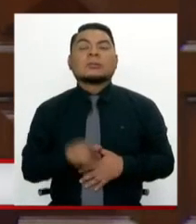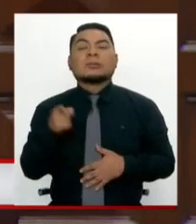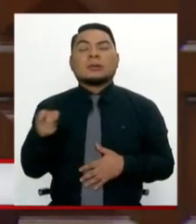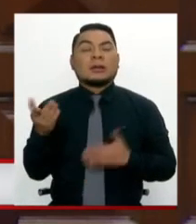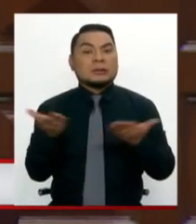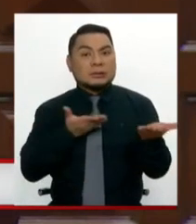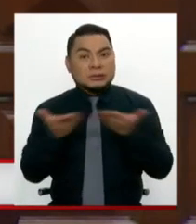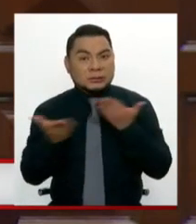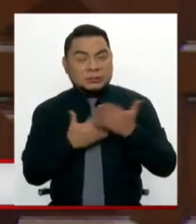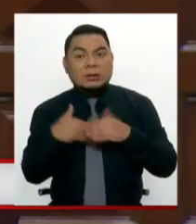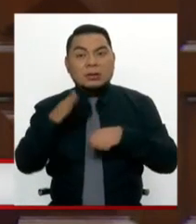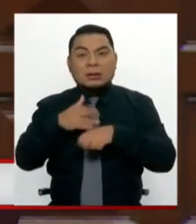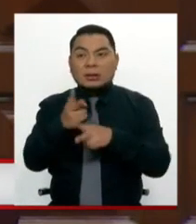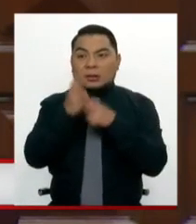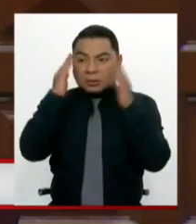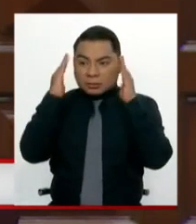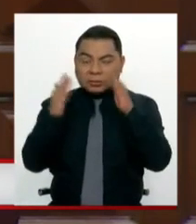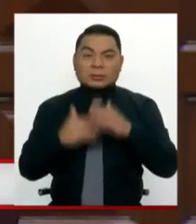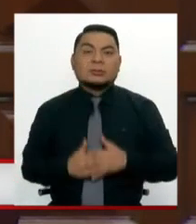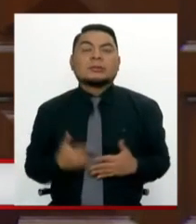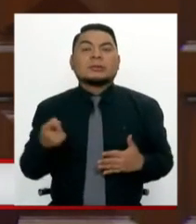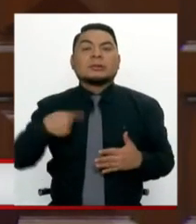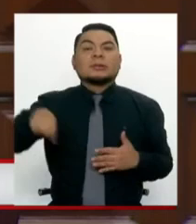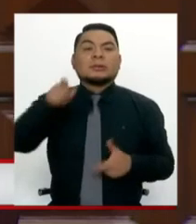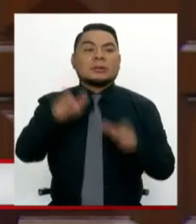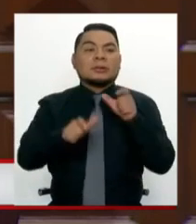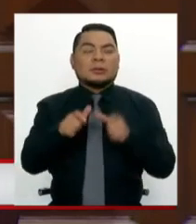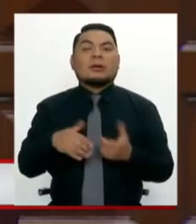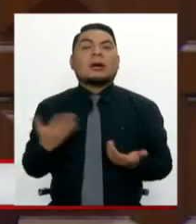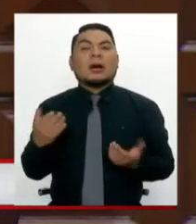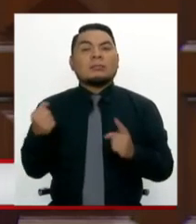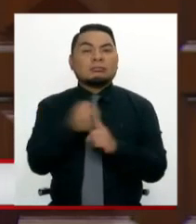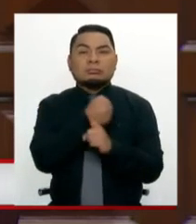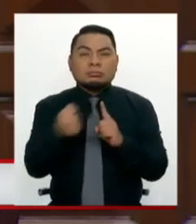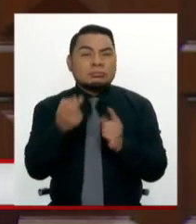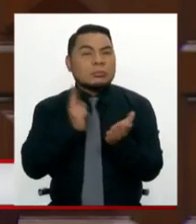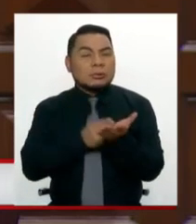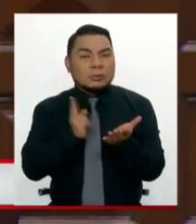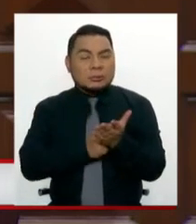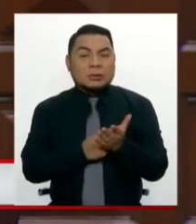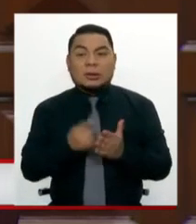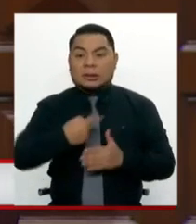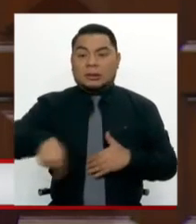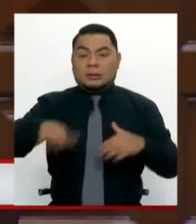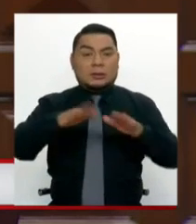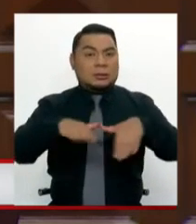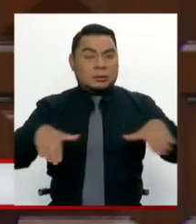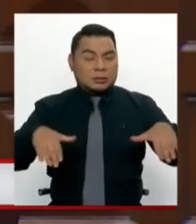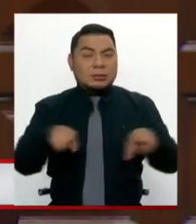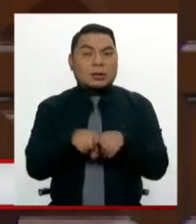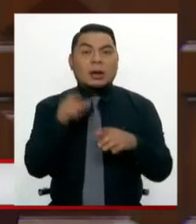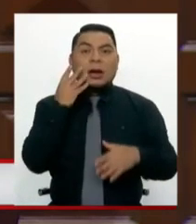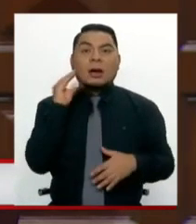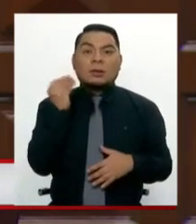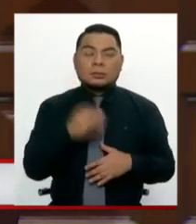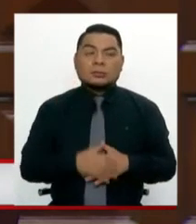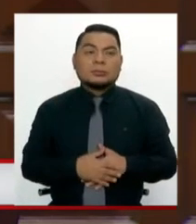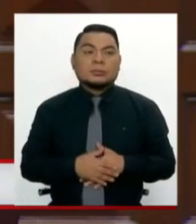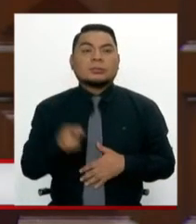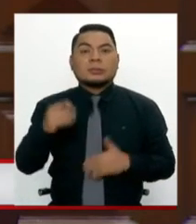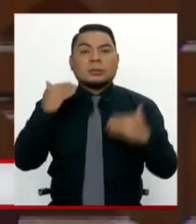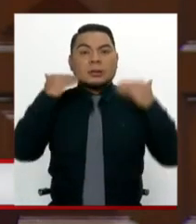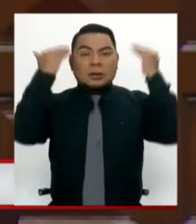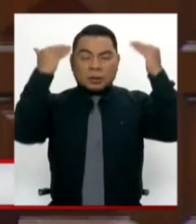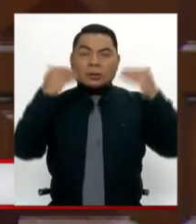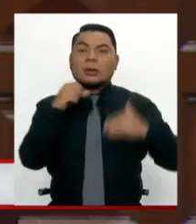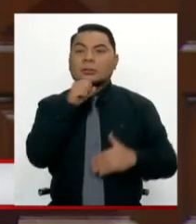de nuestros servicios de prevención y atención a las víctimas de violencia, a la infancia y adolescencia, a los